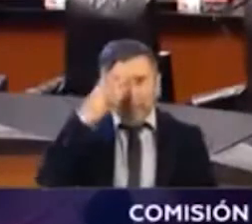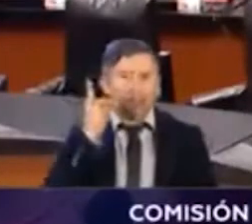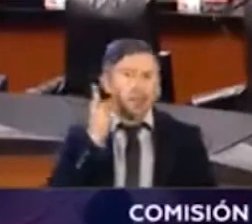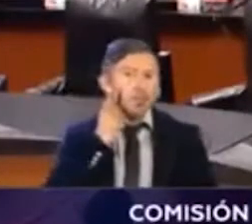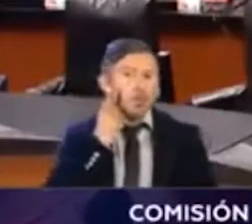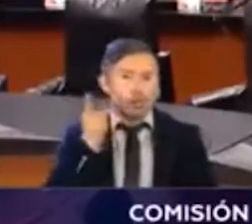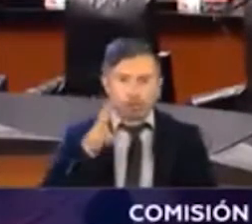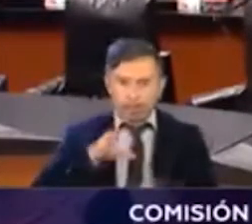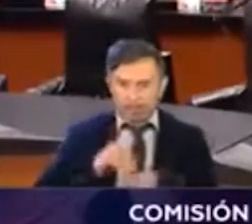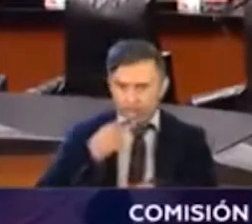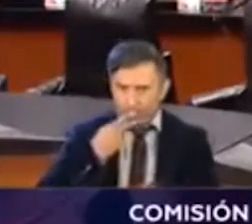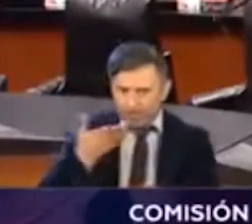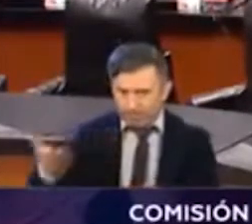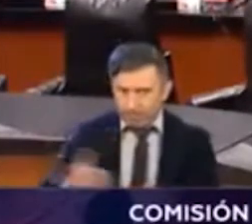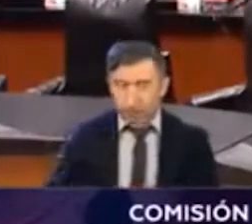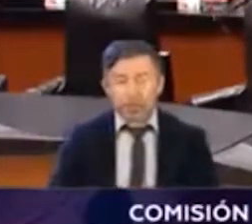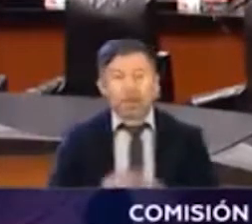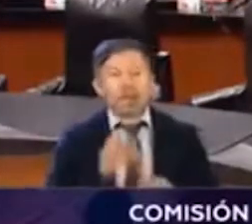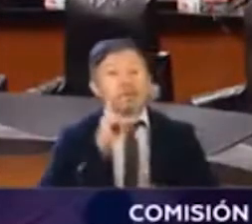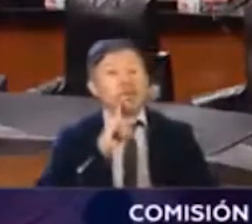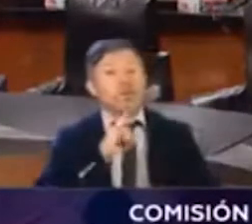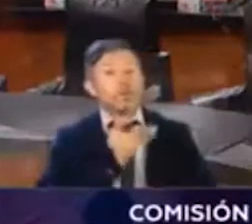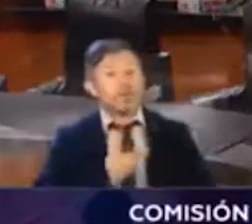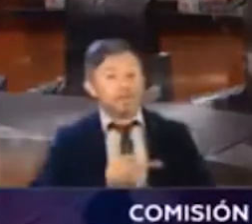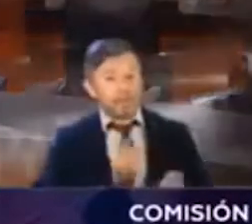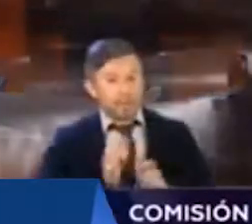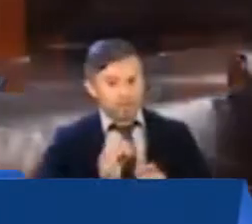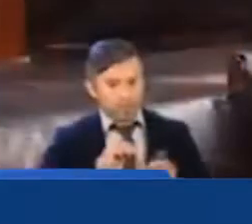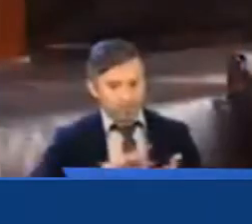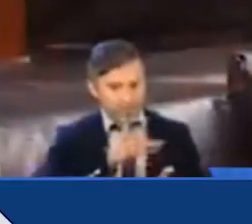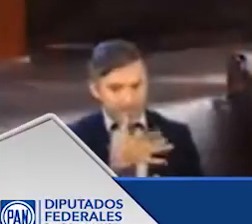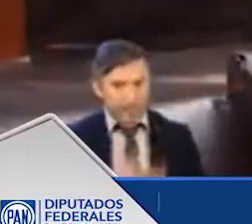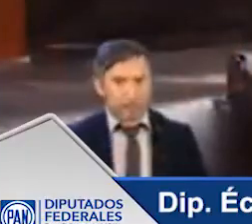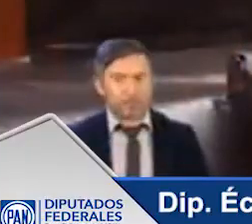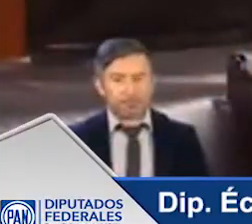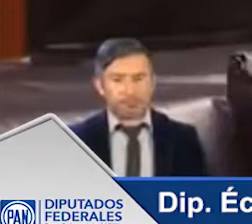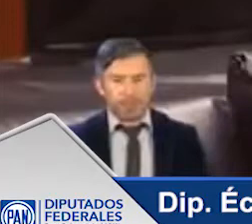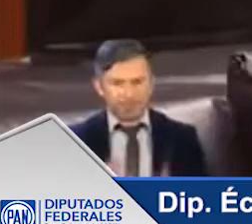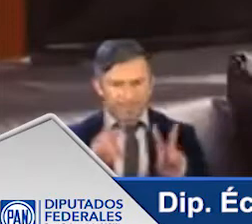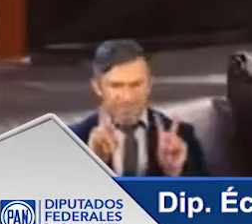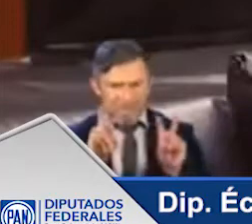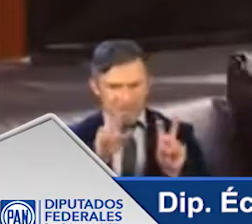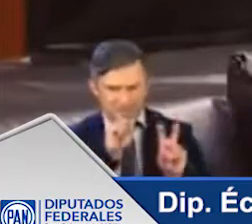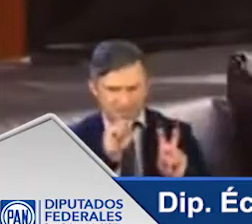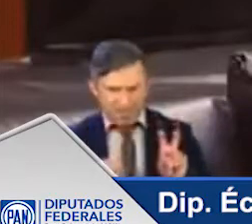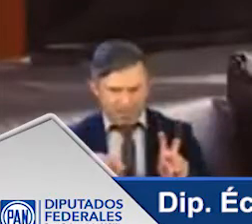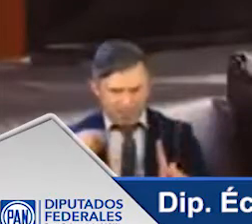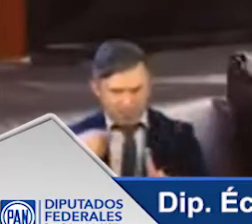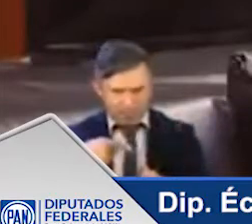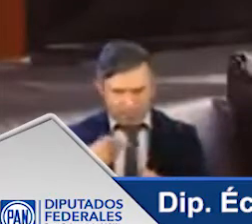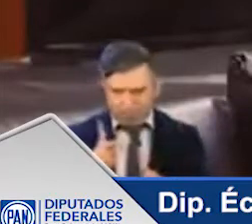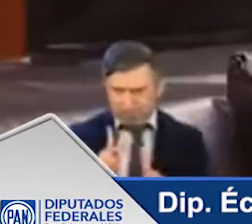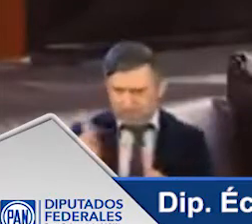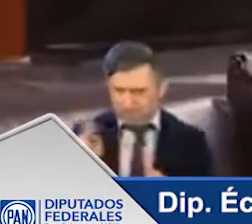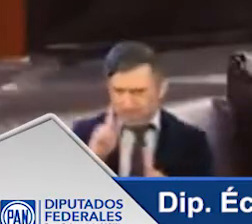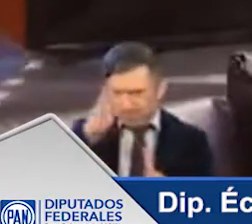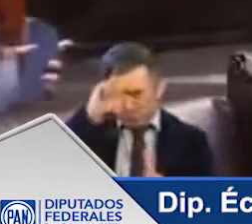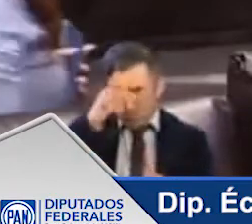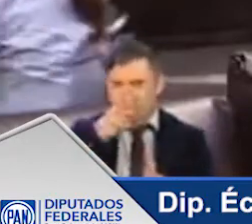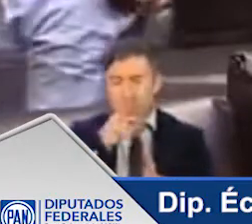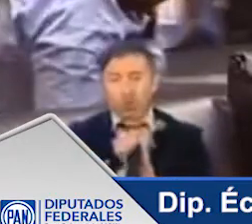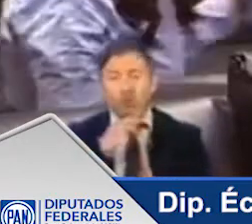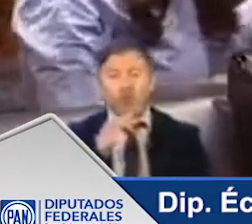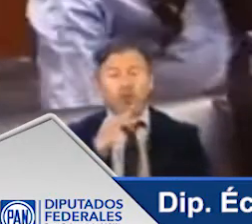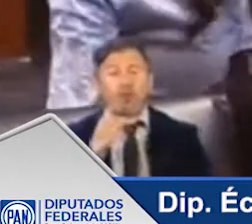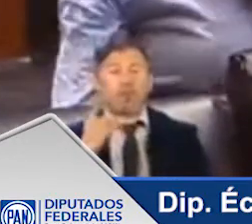Muchas gracias, presidenta. Pues en el mismo tenor me parece que no debe haber soberbia ni